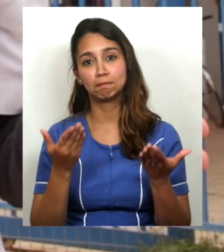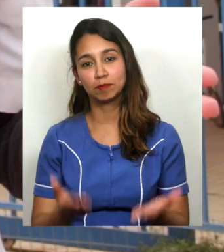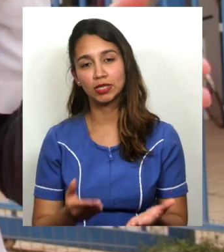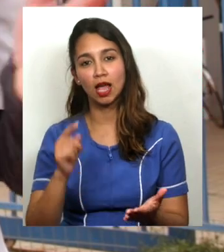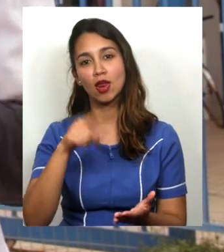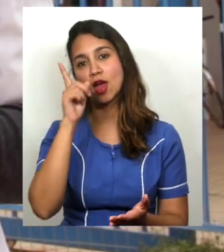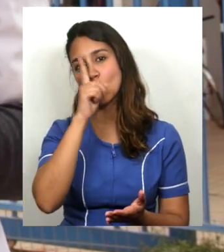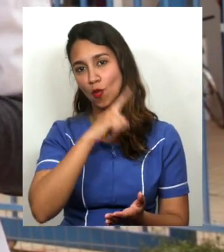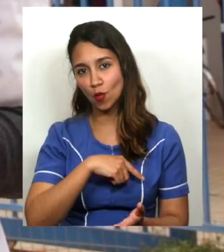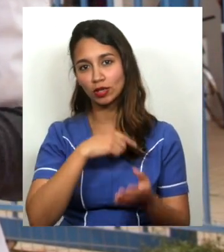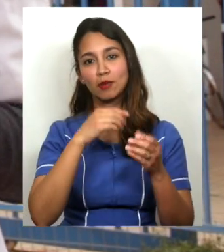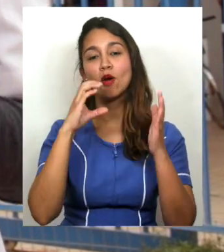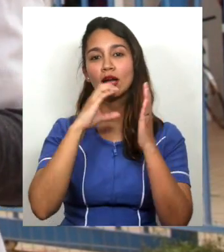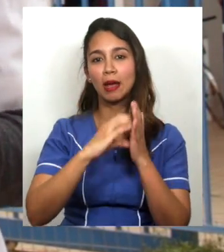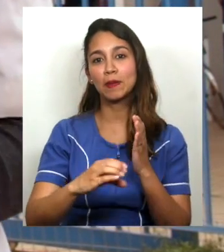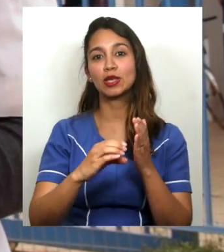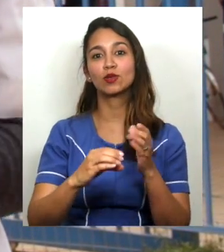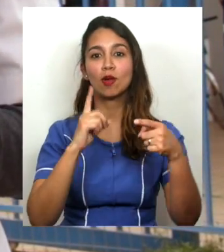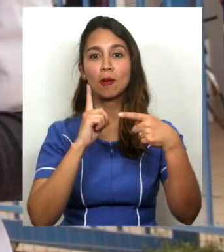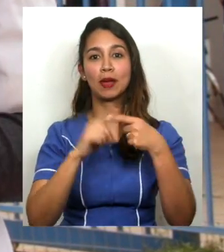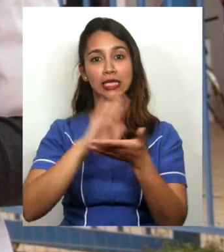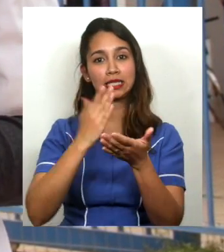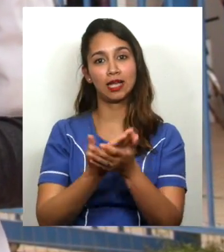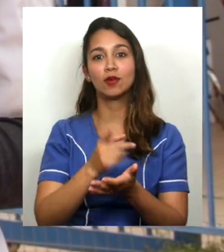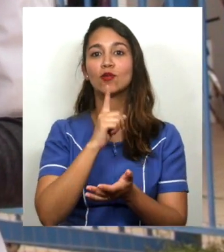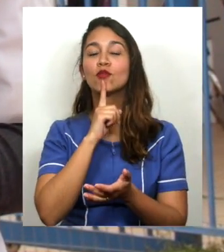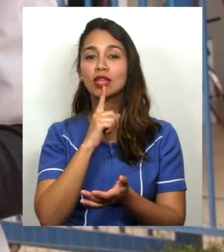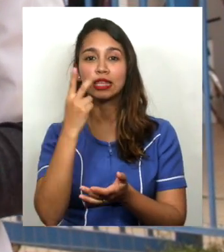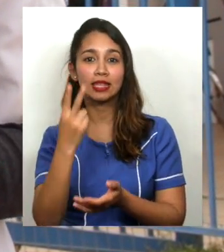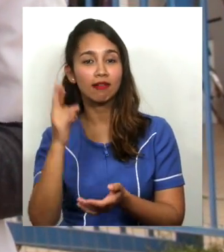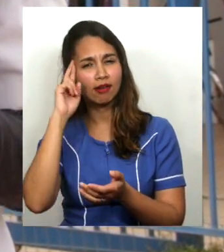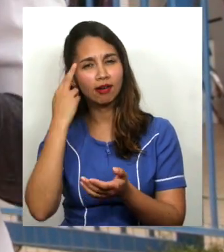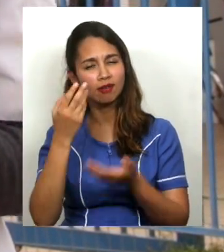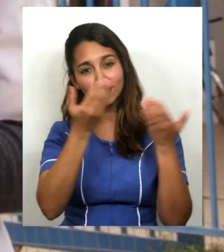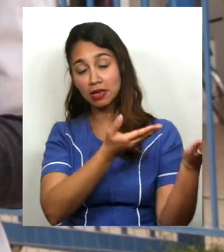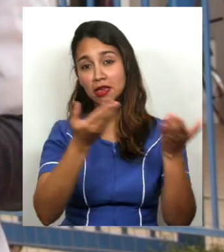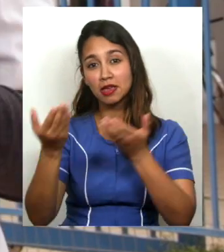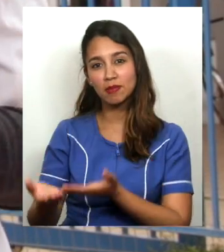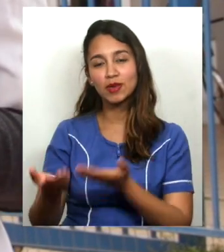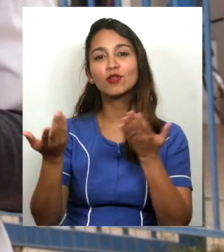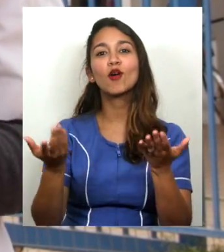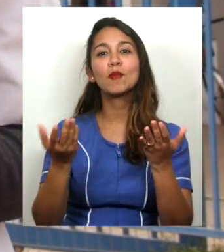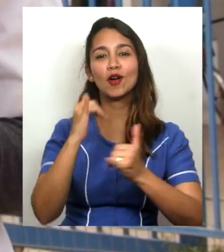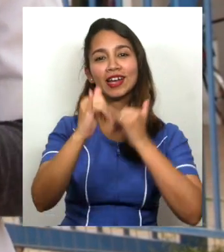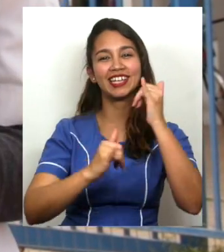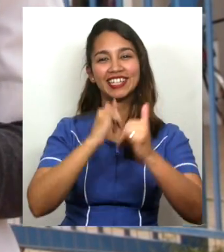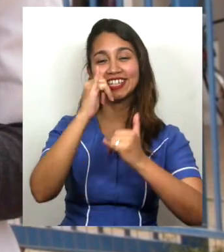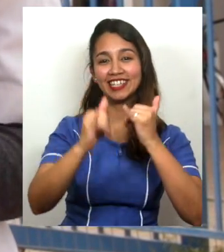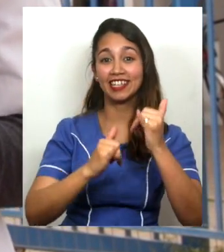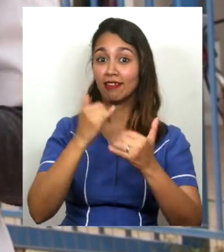Y es así como llegamos al final de un nuevo capítulo de Más Salud TV O'Higgins. Los invito a seguirnos por nuestras